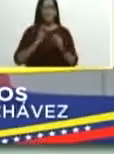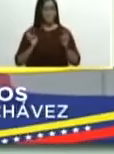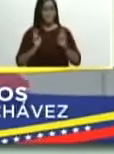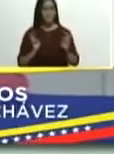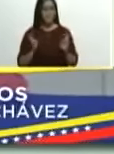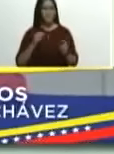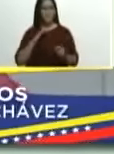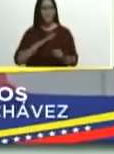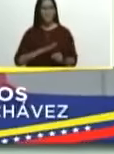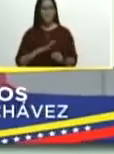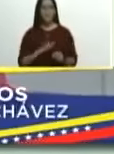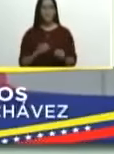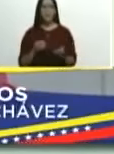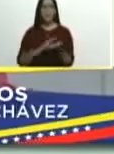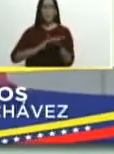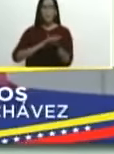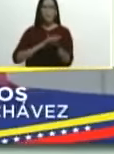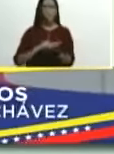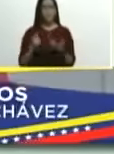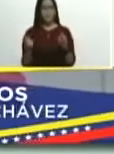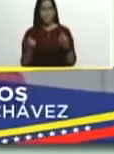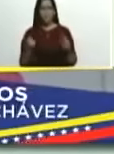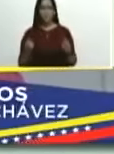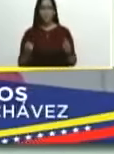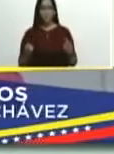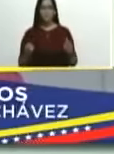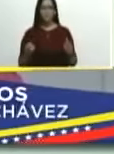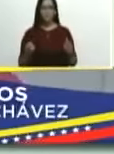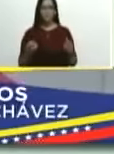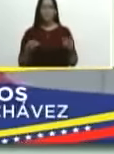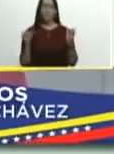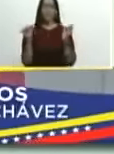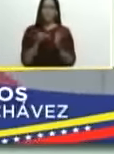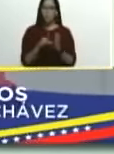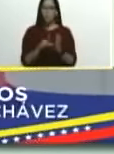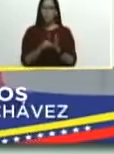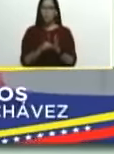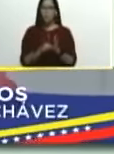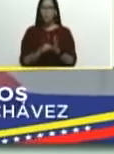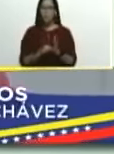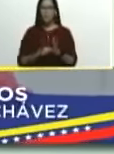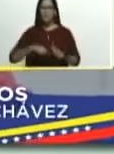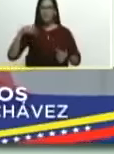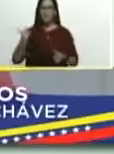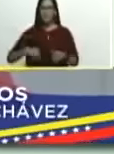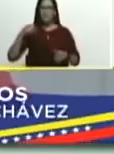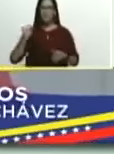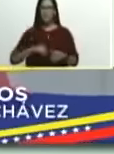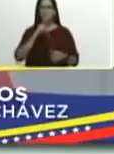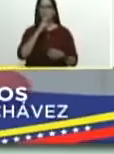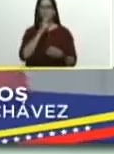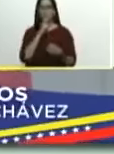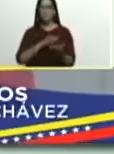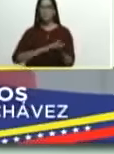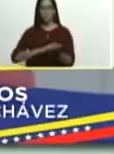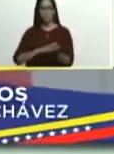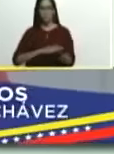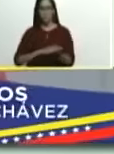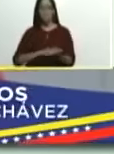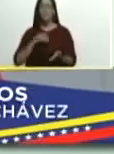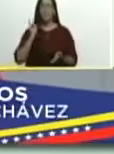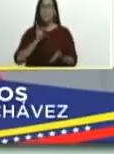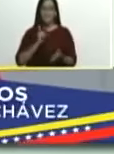están por resolver, donde está candente su solución y